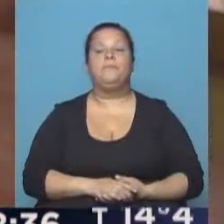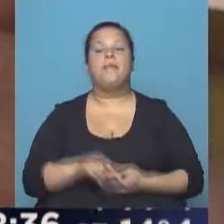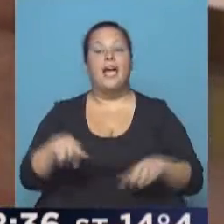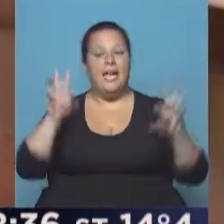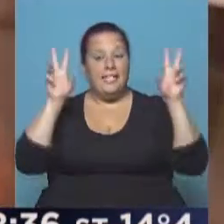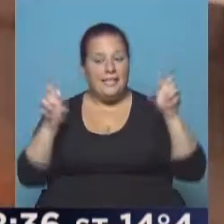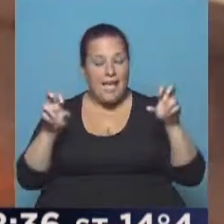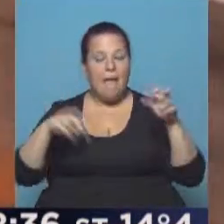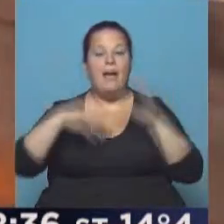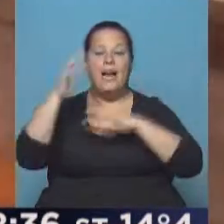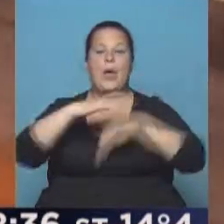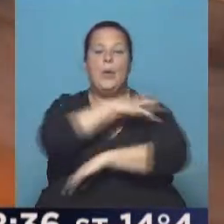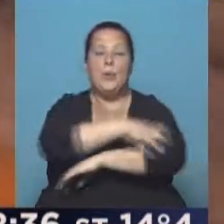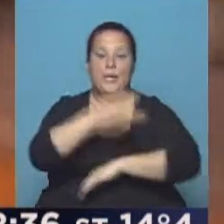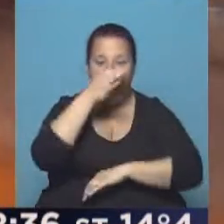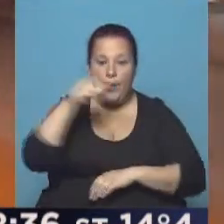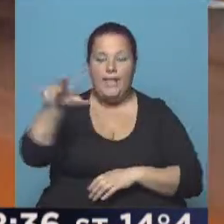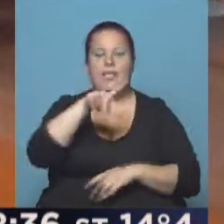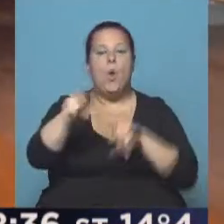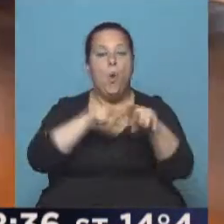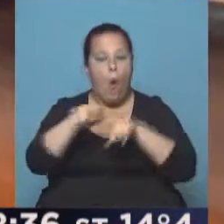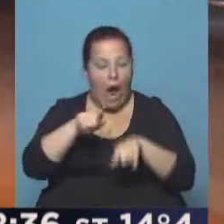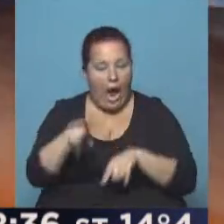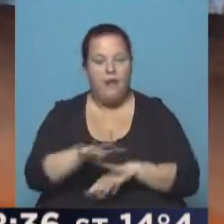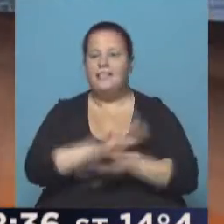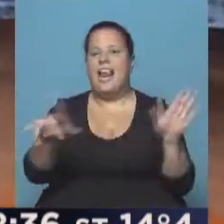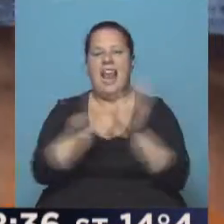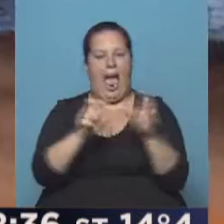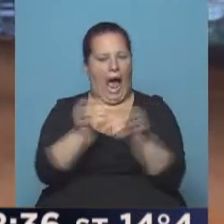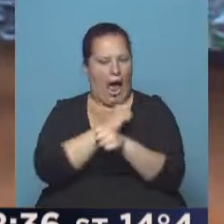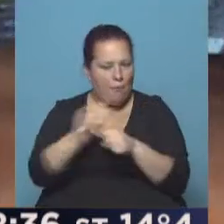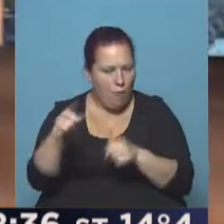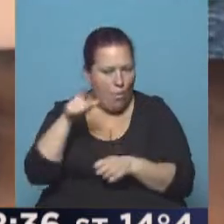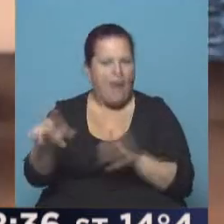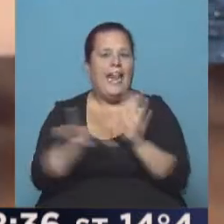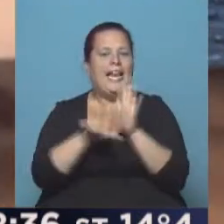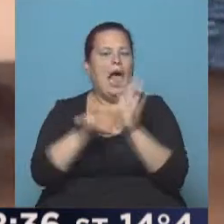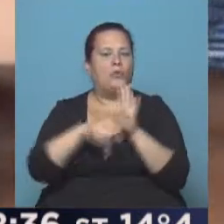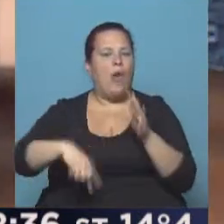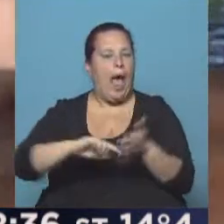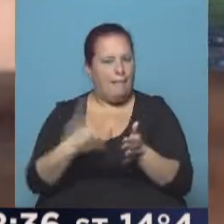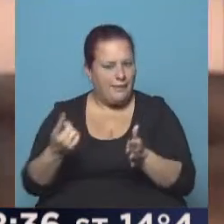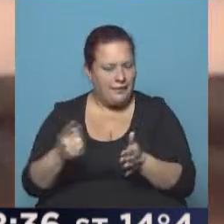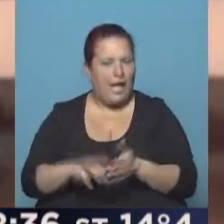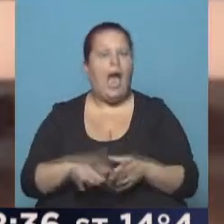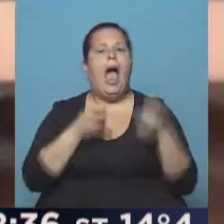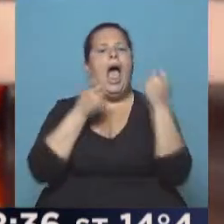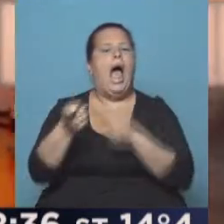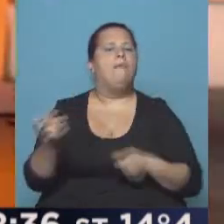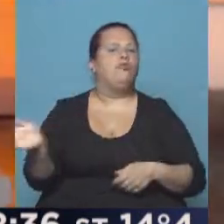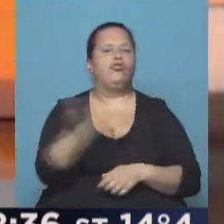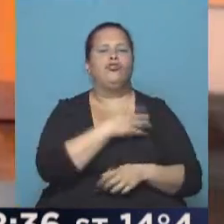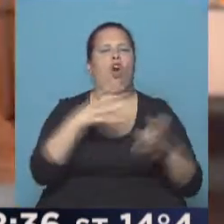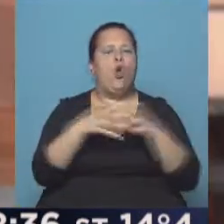Ese tema ahora, urbanización de la Villa 20 en Villa Lugano, ya es ley. Fue aprobado por la legislatura de la Ciudad de Buenos Aires con el apoyo de todas